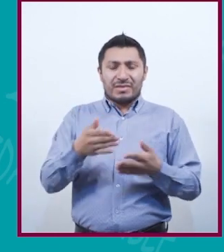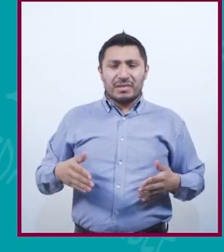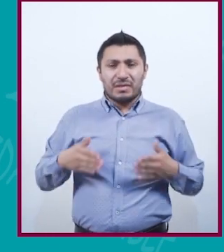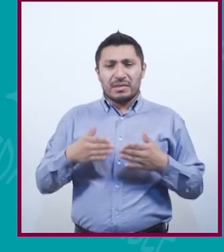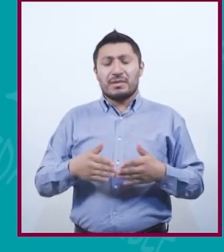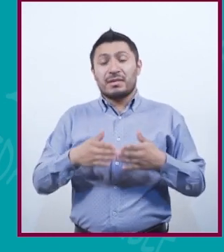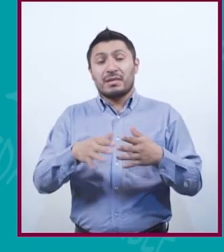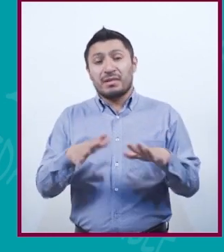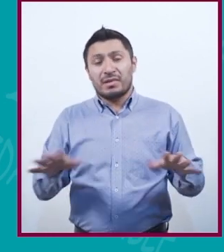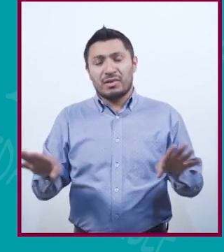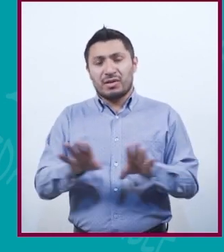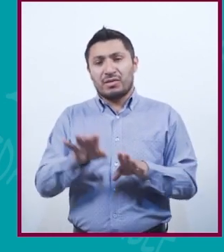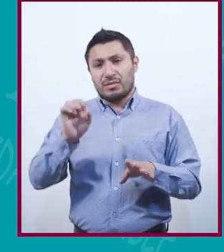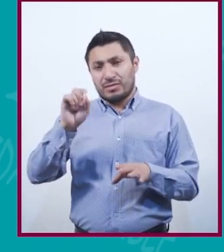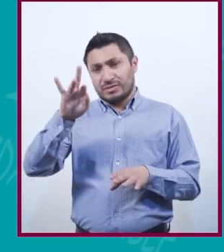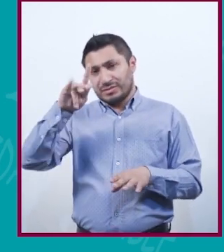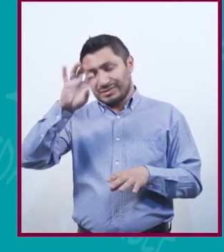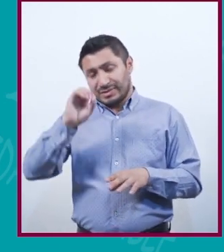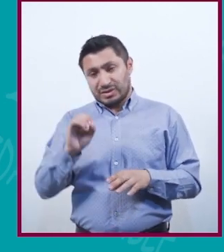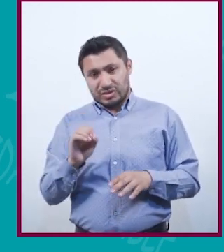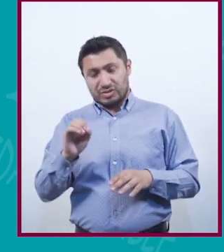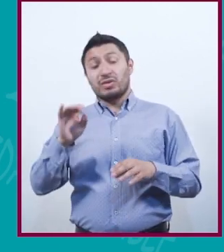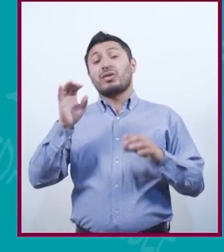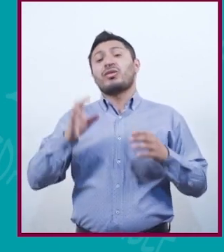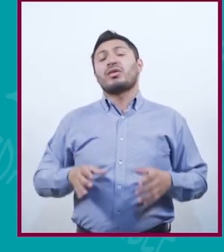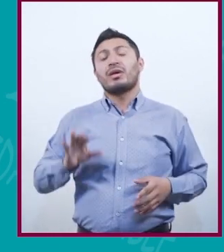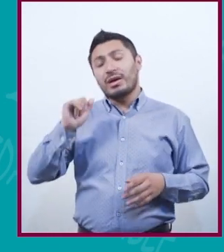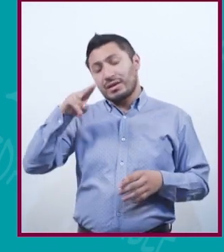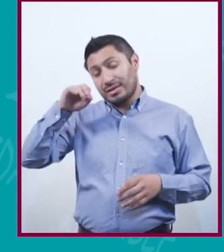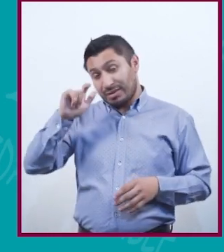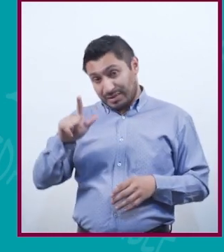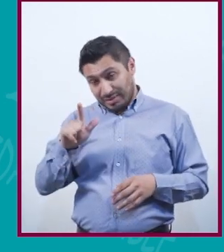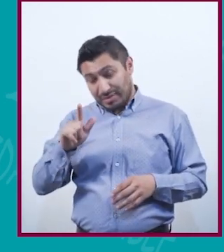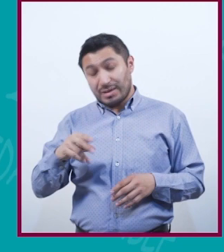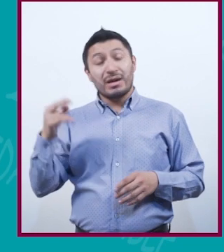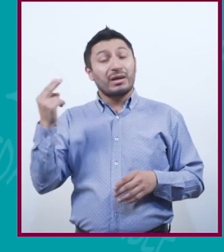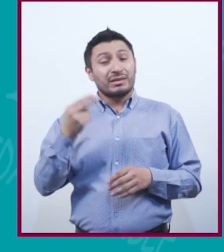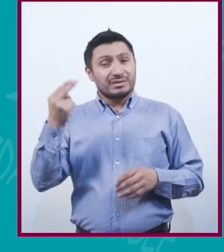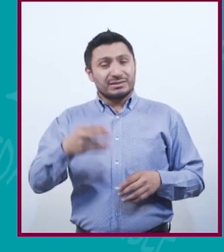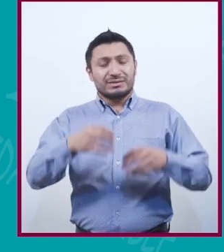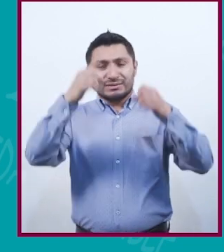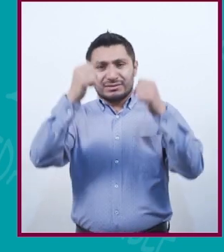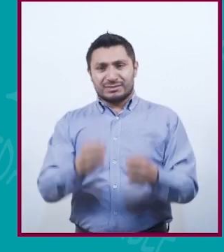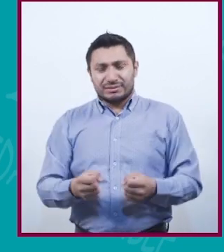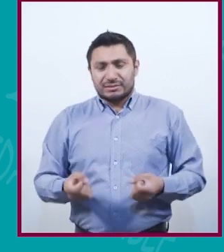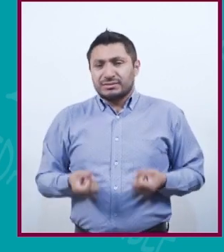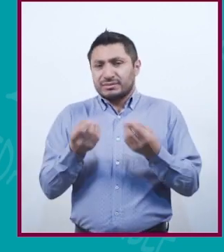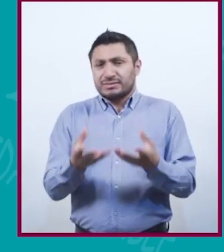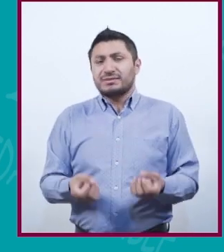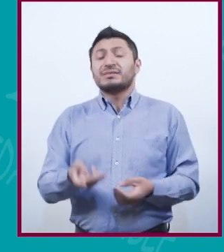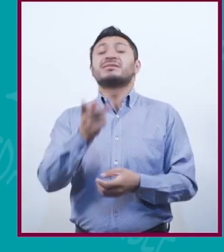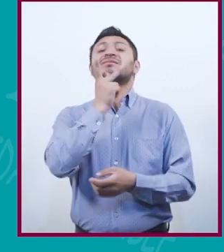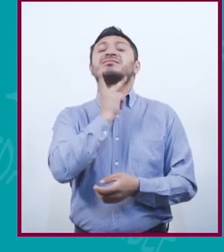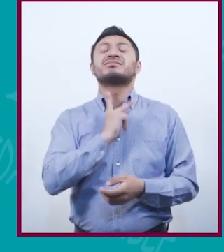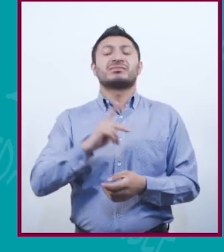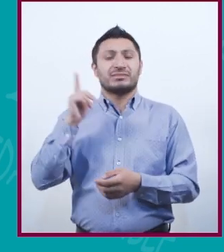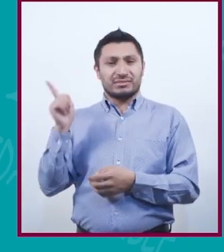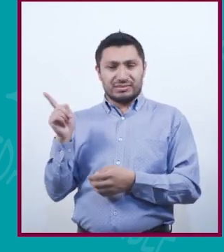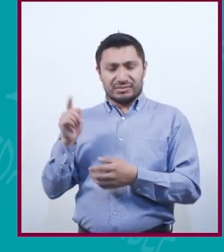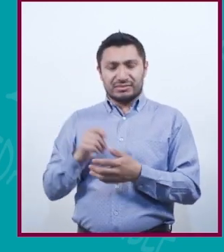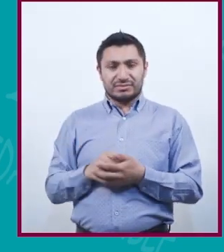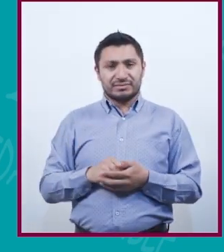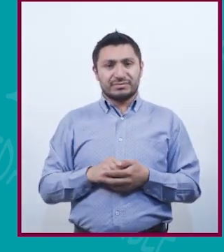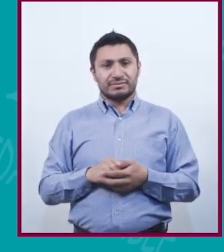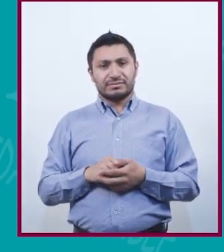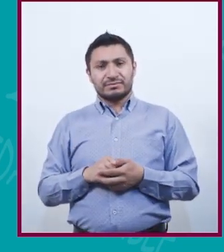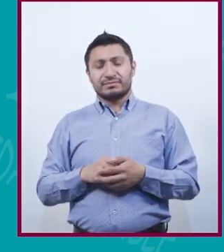sus rutas marítimas, como el Estrecho de Hormuz y el Canal de Suez, la necesidad de asegurar el suministro del petróleo